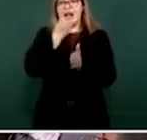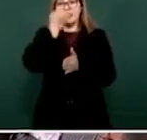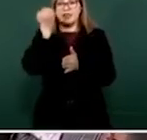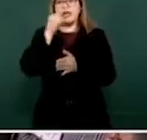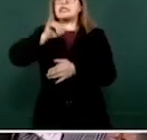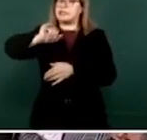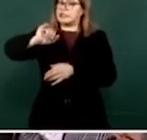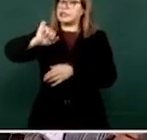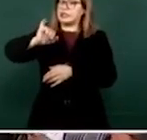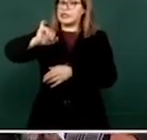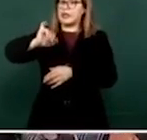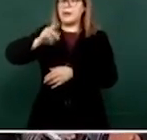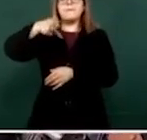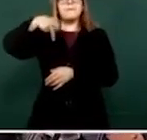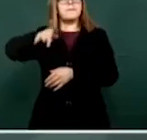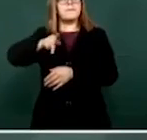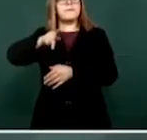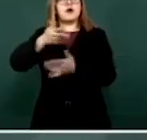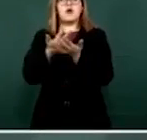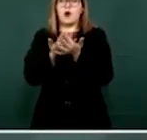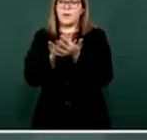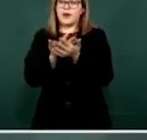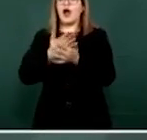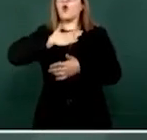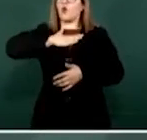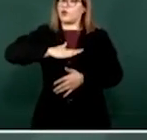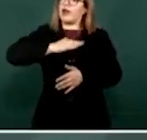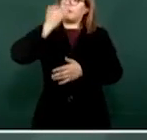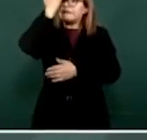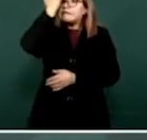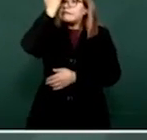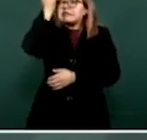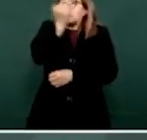llegar. La justicia tarda, pero llega.